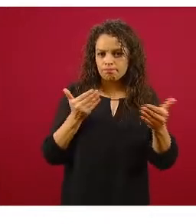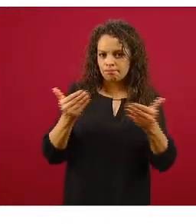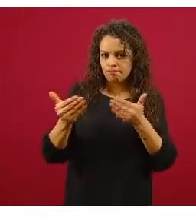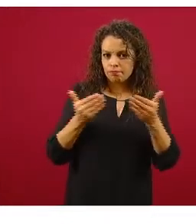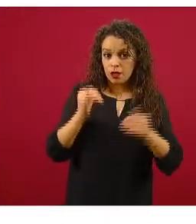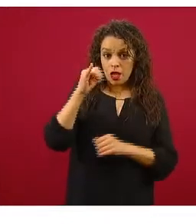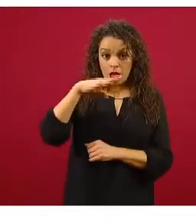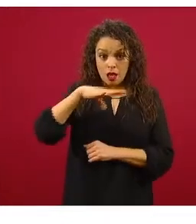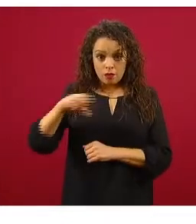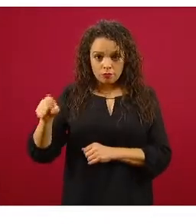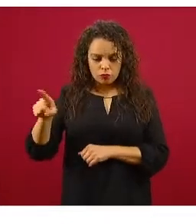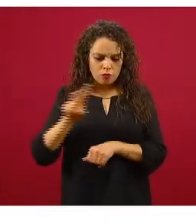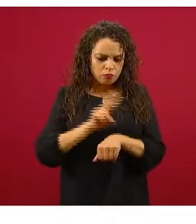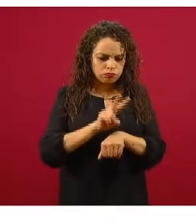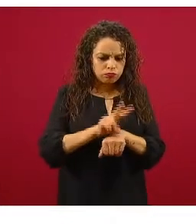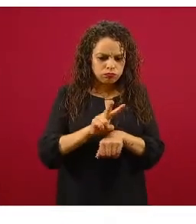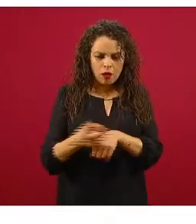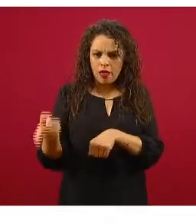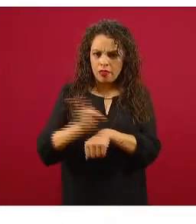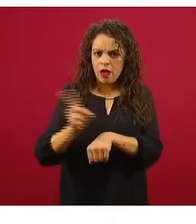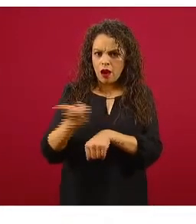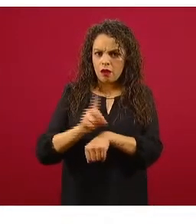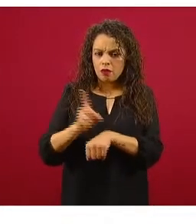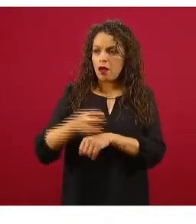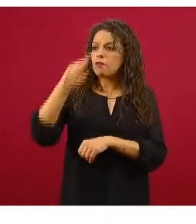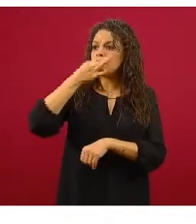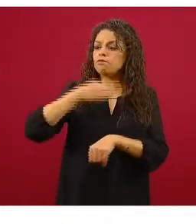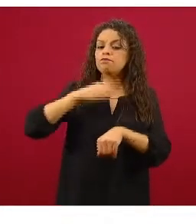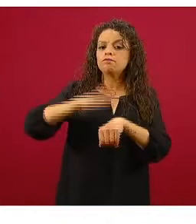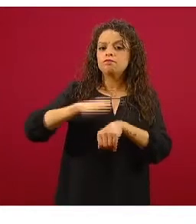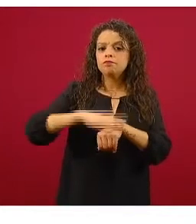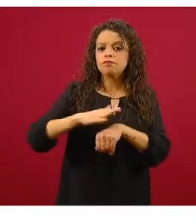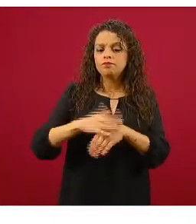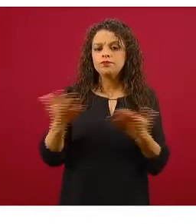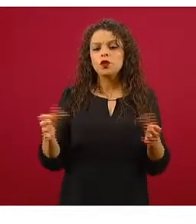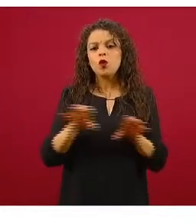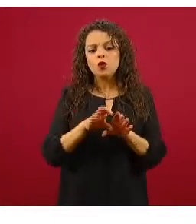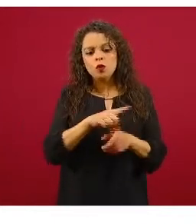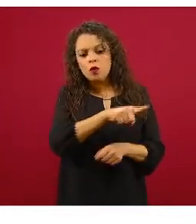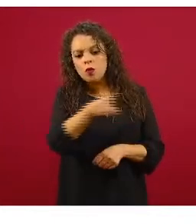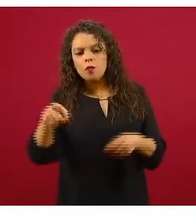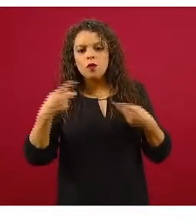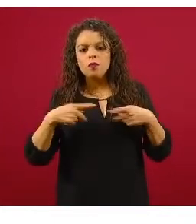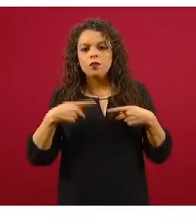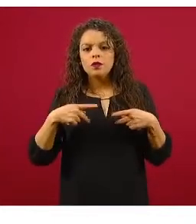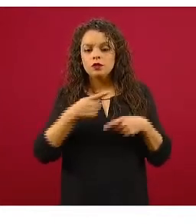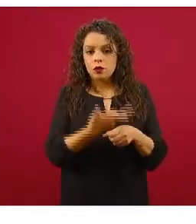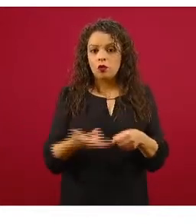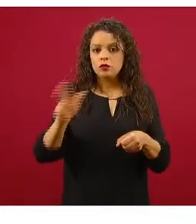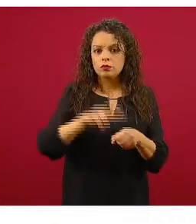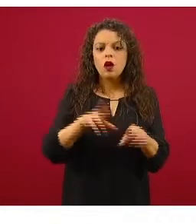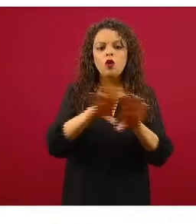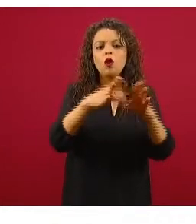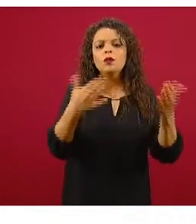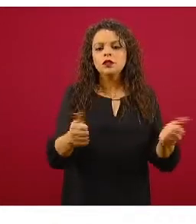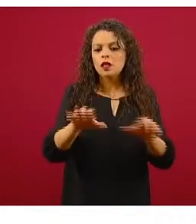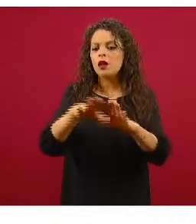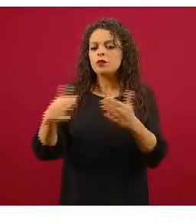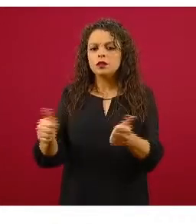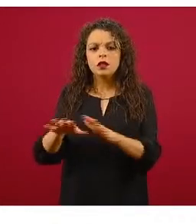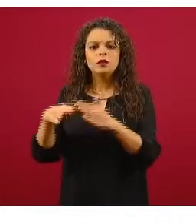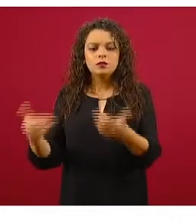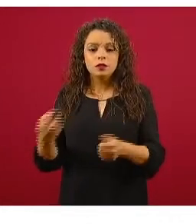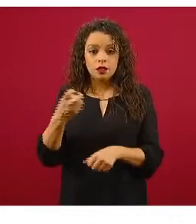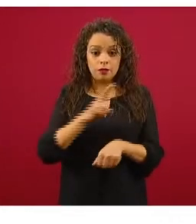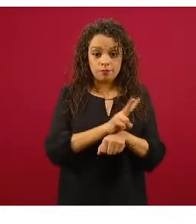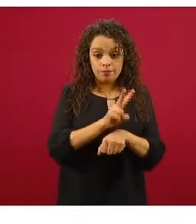seguimiento que nos reportan diariamente cómo se encuentran los pacientes en los hospitales, de tal manera que dimos el seguimiento a través de